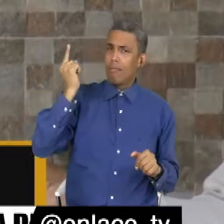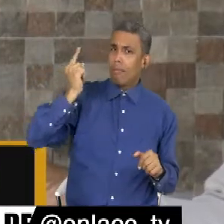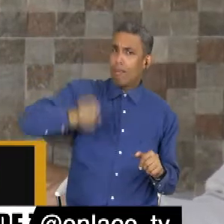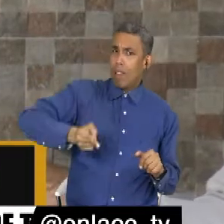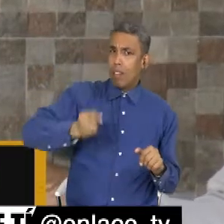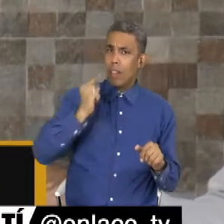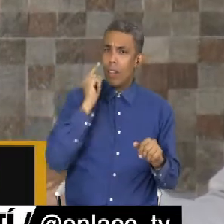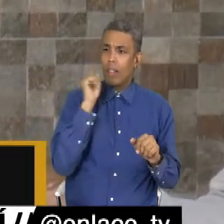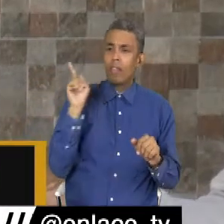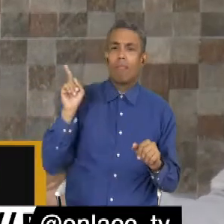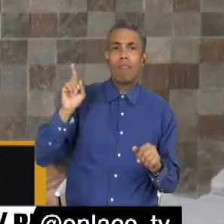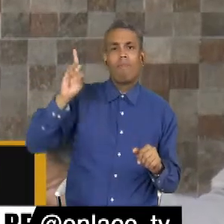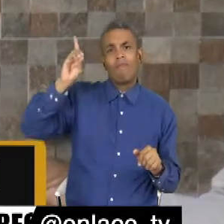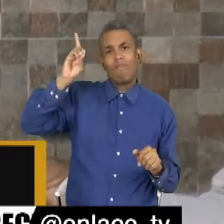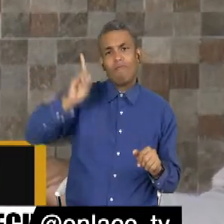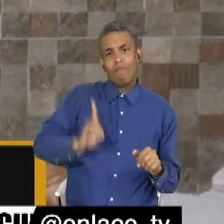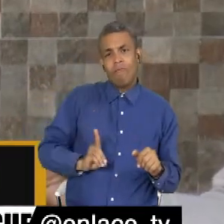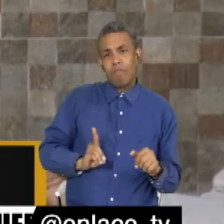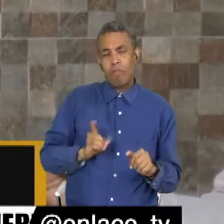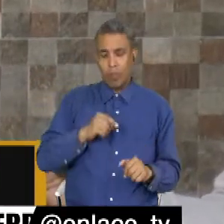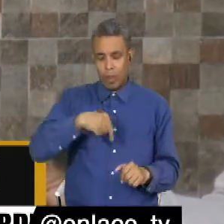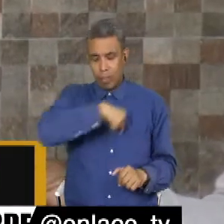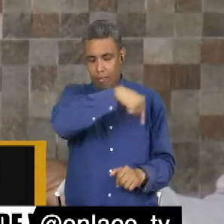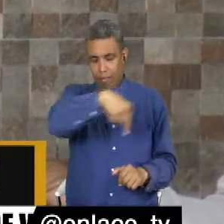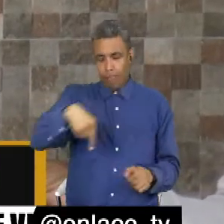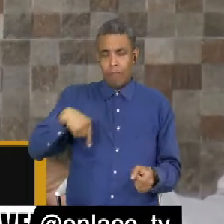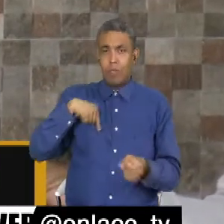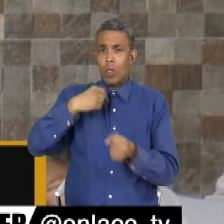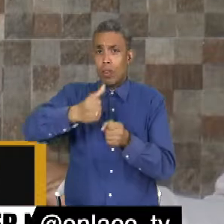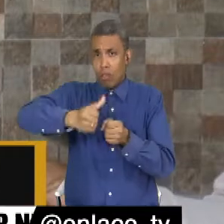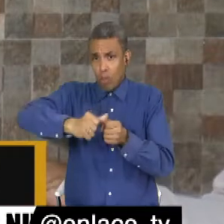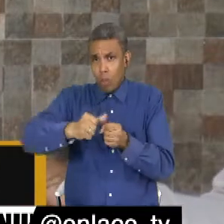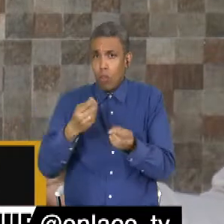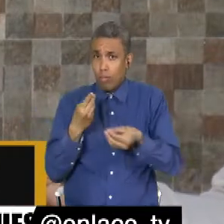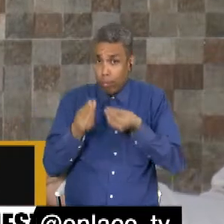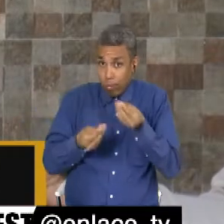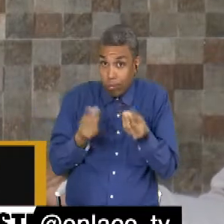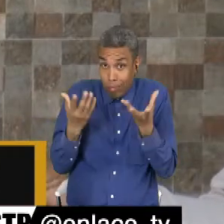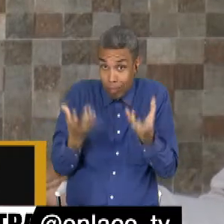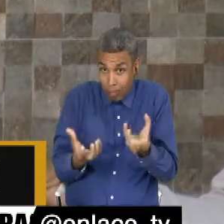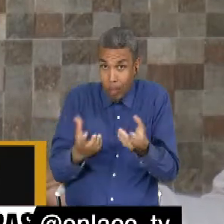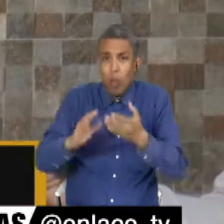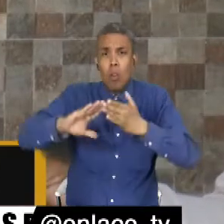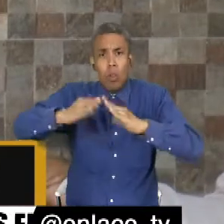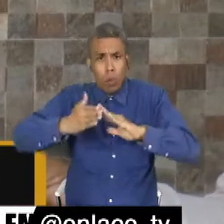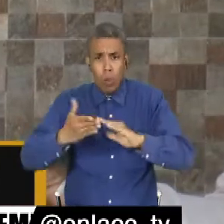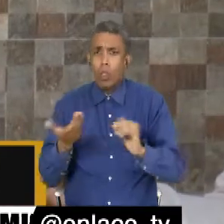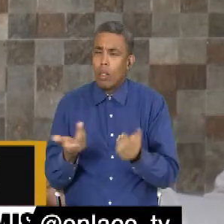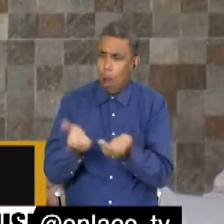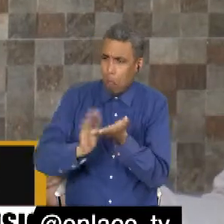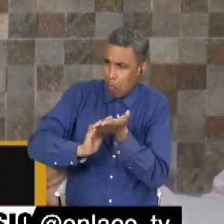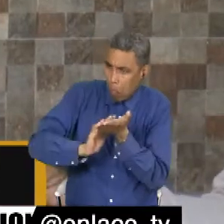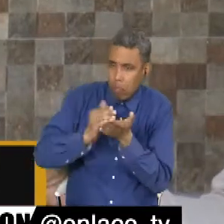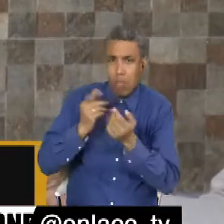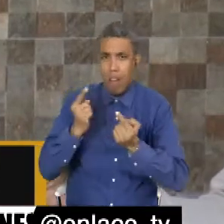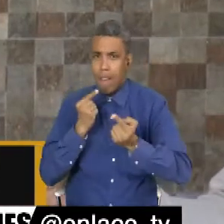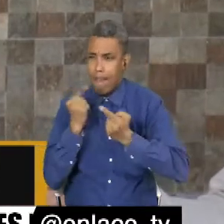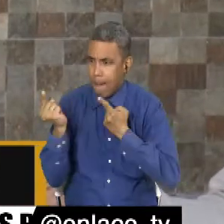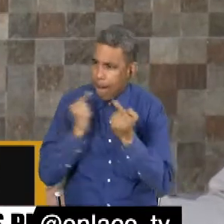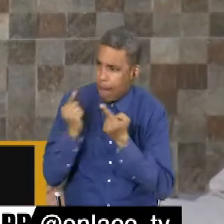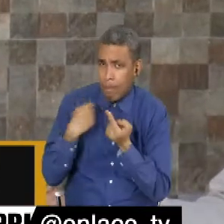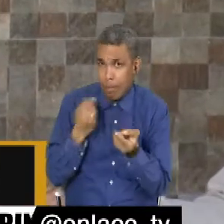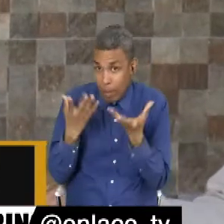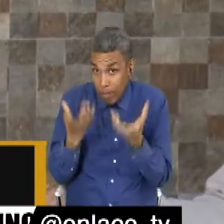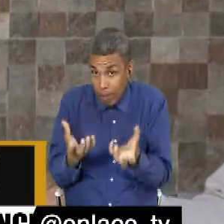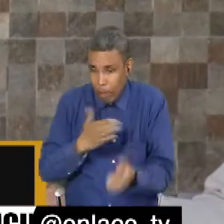Nosotros tenemos una estrategia, estamos con las mesas de diálogo acompañados por la alcaldía, la comunidad y el proyecto.